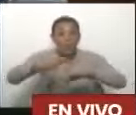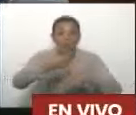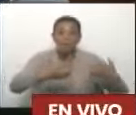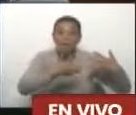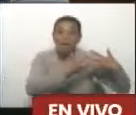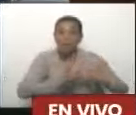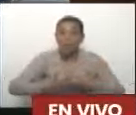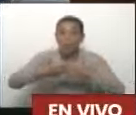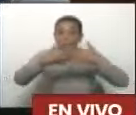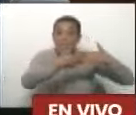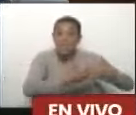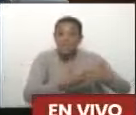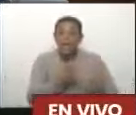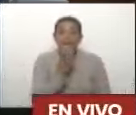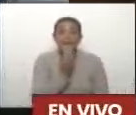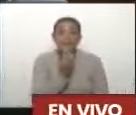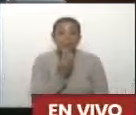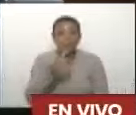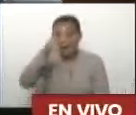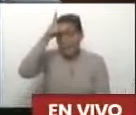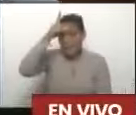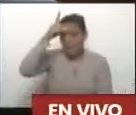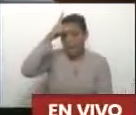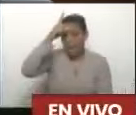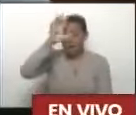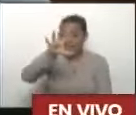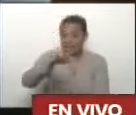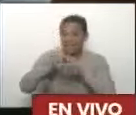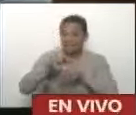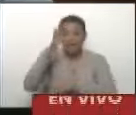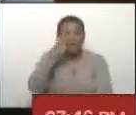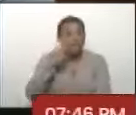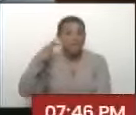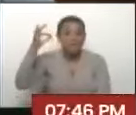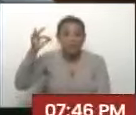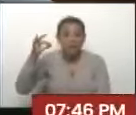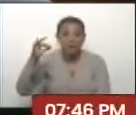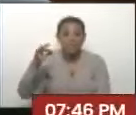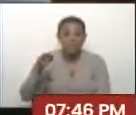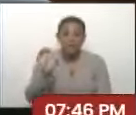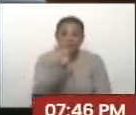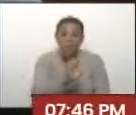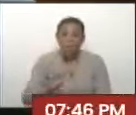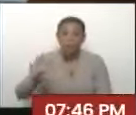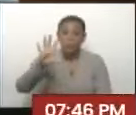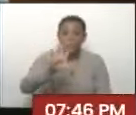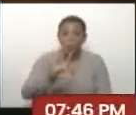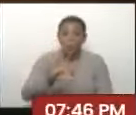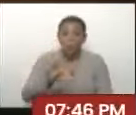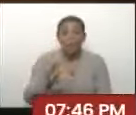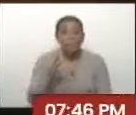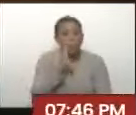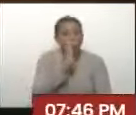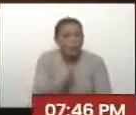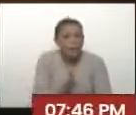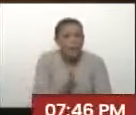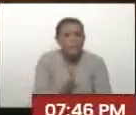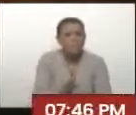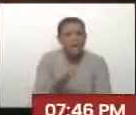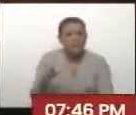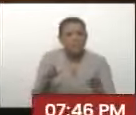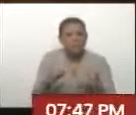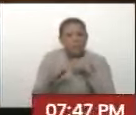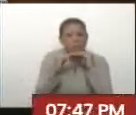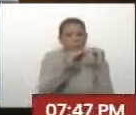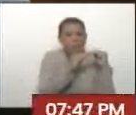Unidos Israel Alemania Reino Unido Francia además de la Unión Europea por los crímenes de